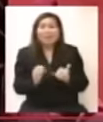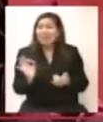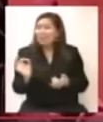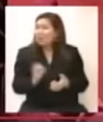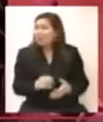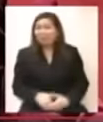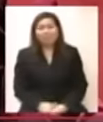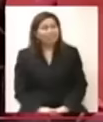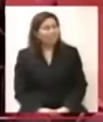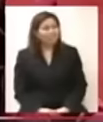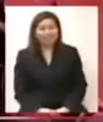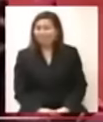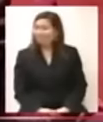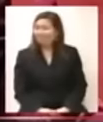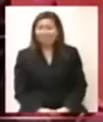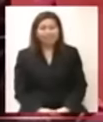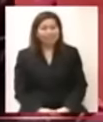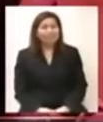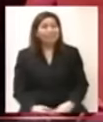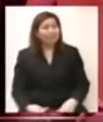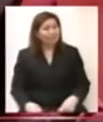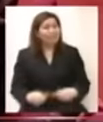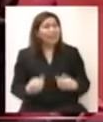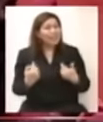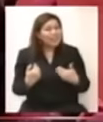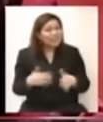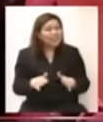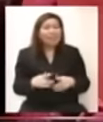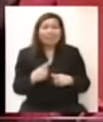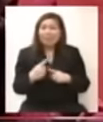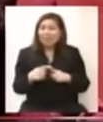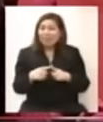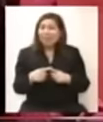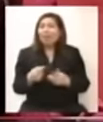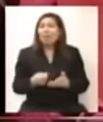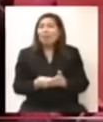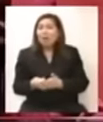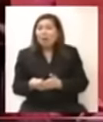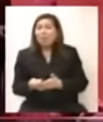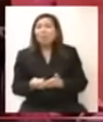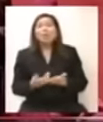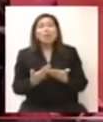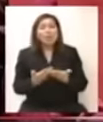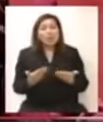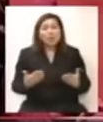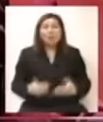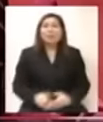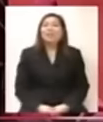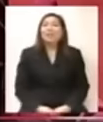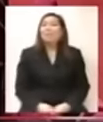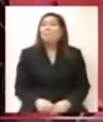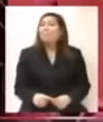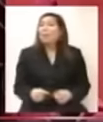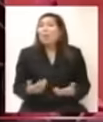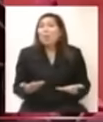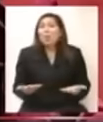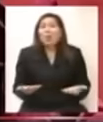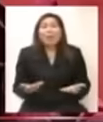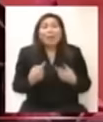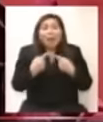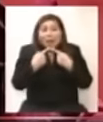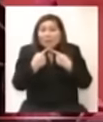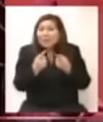ministra esto debía estar discutiéndose ya una serie de foros una serie de cosas pero no hay ninguna